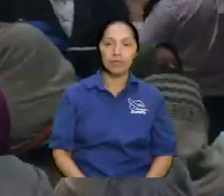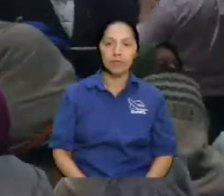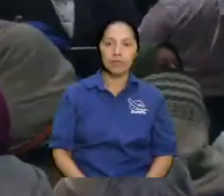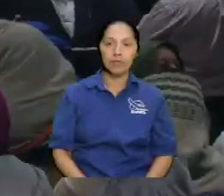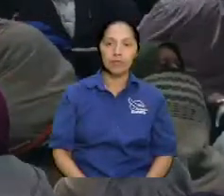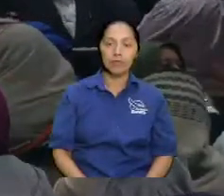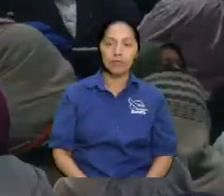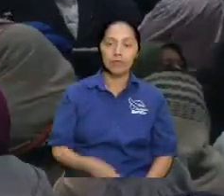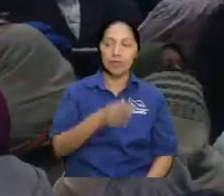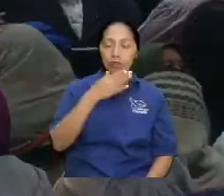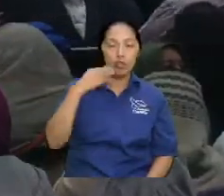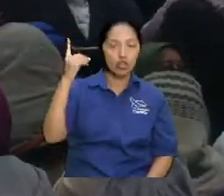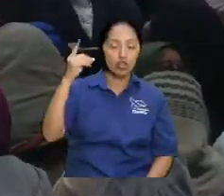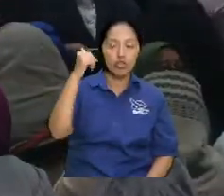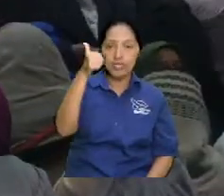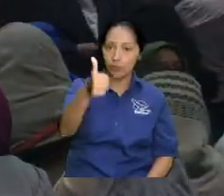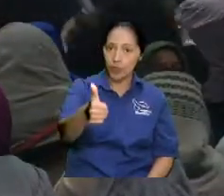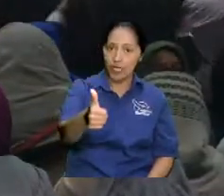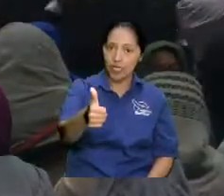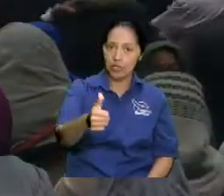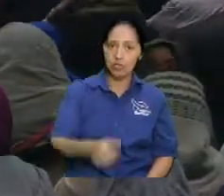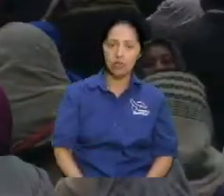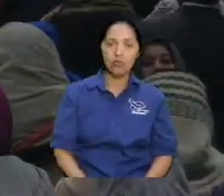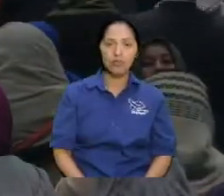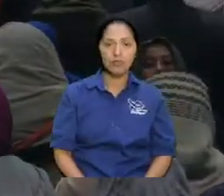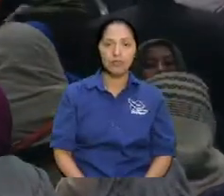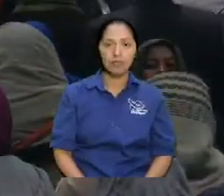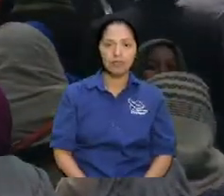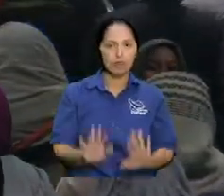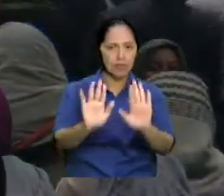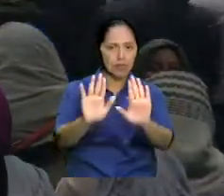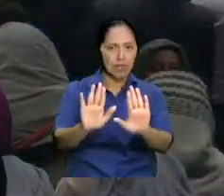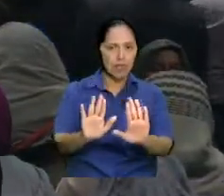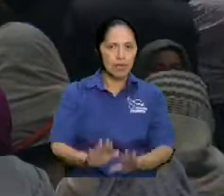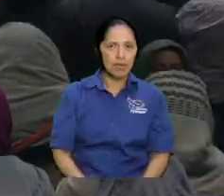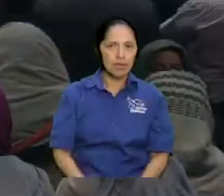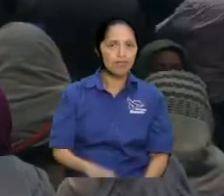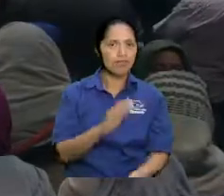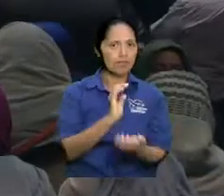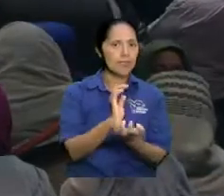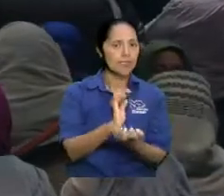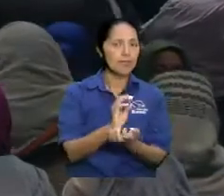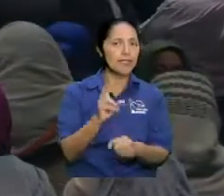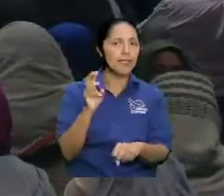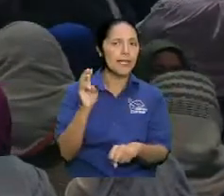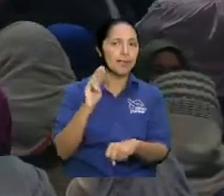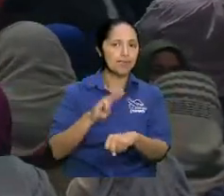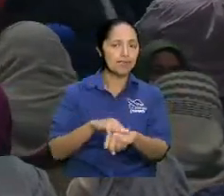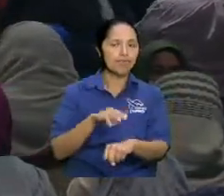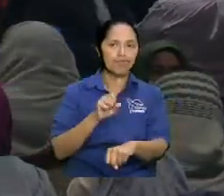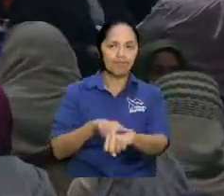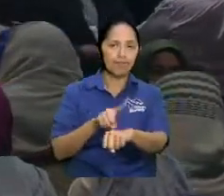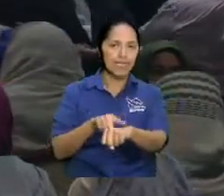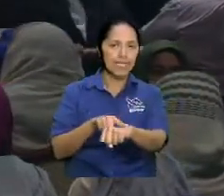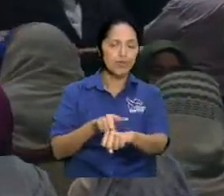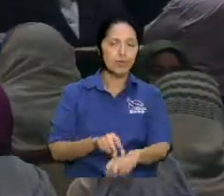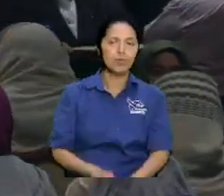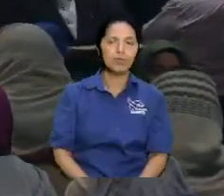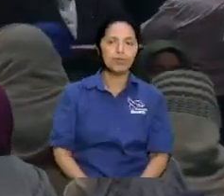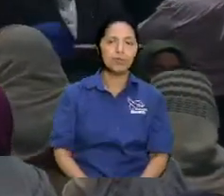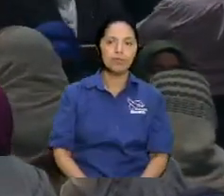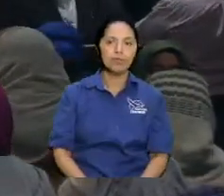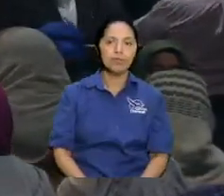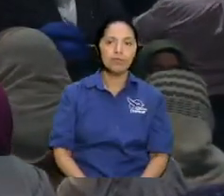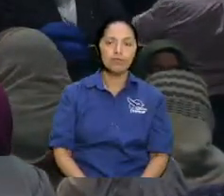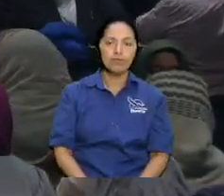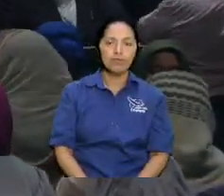hermano. Me voy a esperar un momentito. Aquí viene una familia. Me imagino que si tienen más